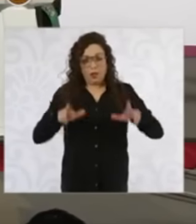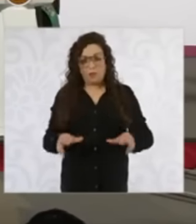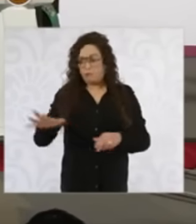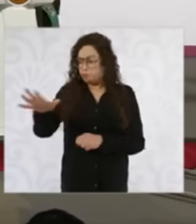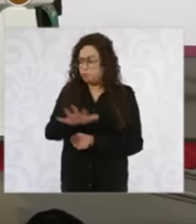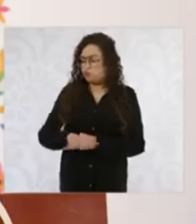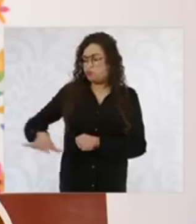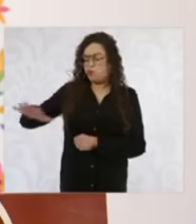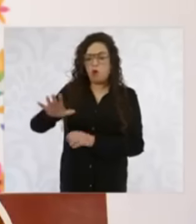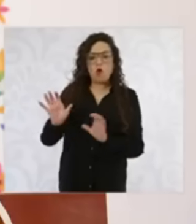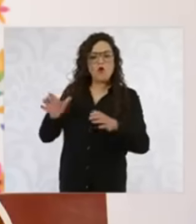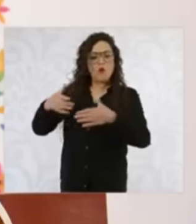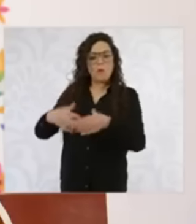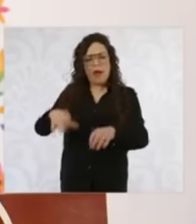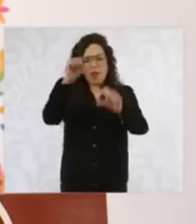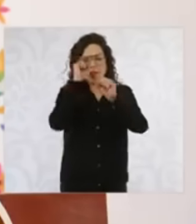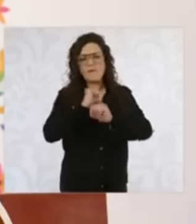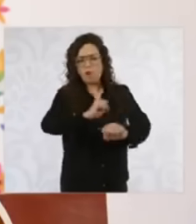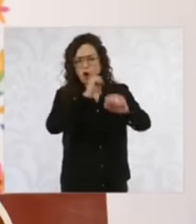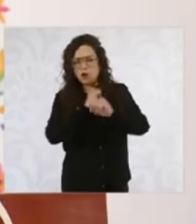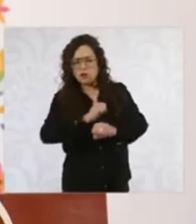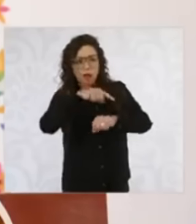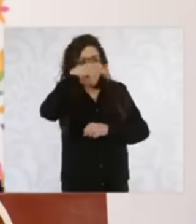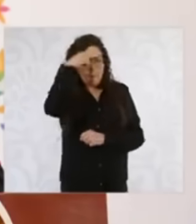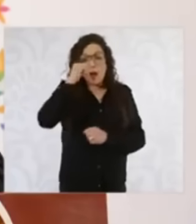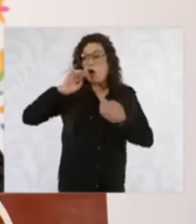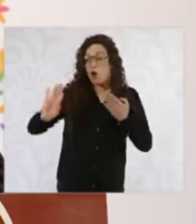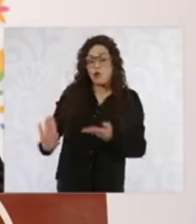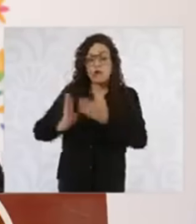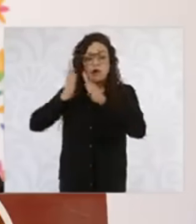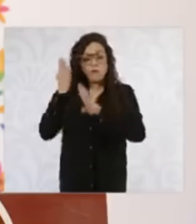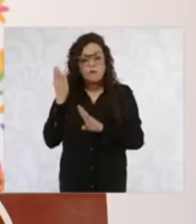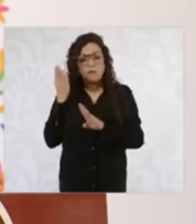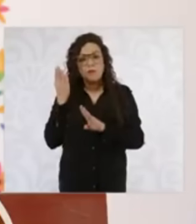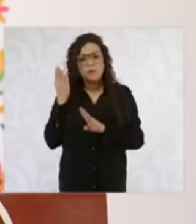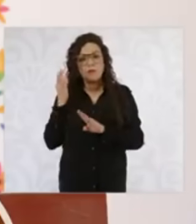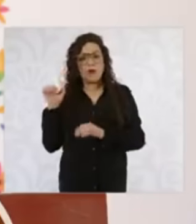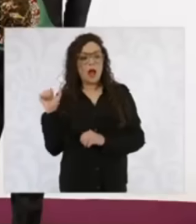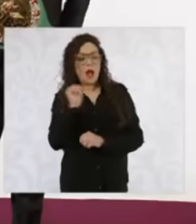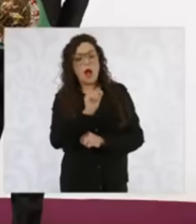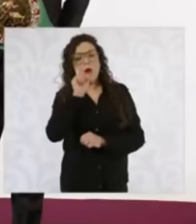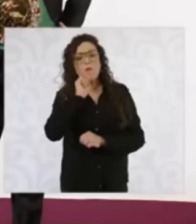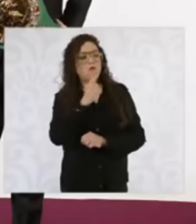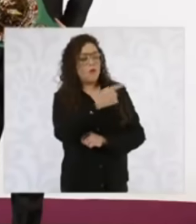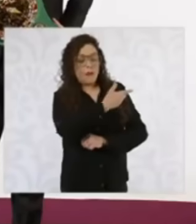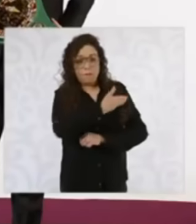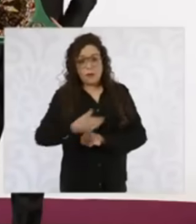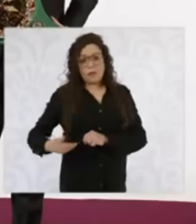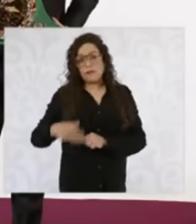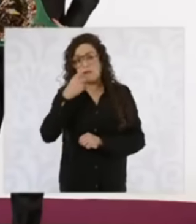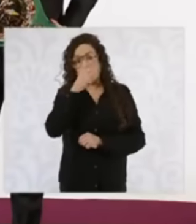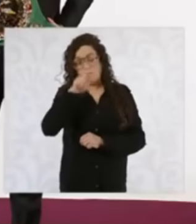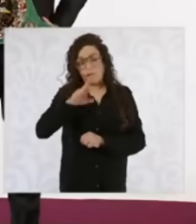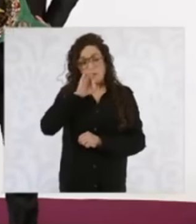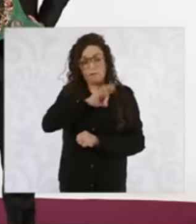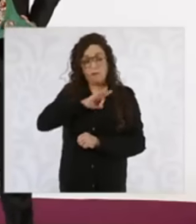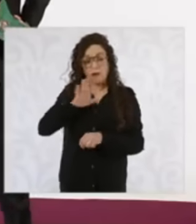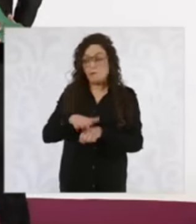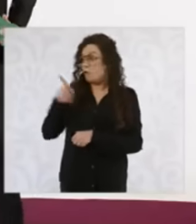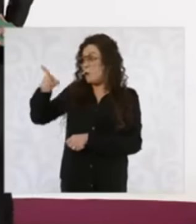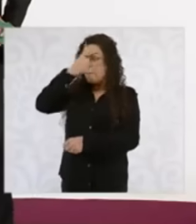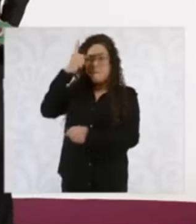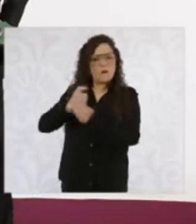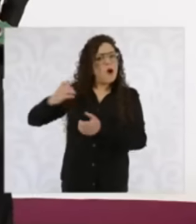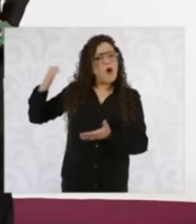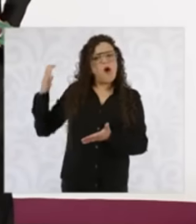mucho. Siempre salgan bien abrigados, tomen sus vitaminas, coman bien y, sobre todo, no se confíen. La salud es